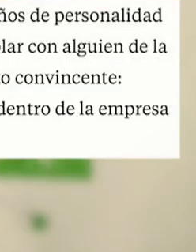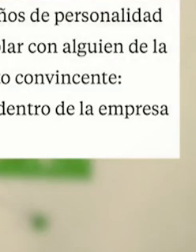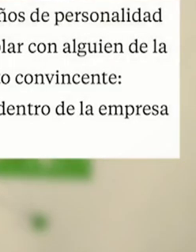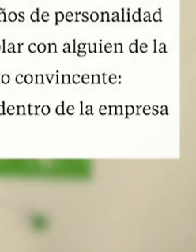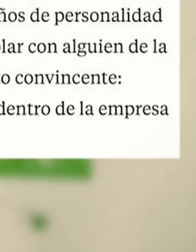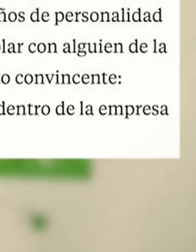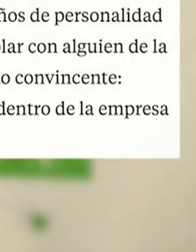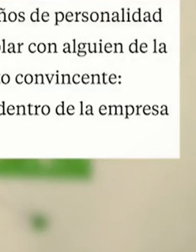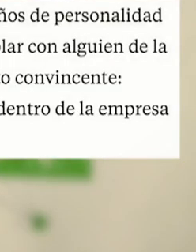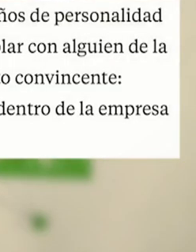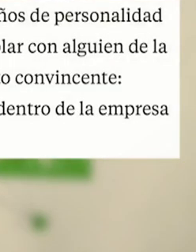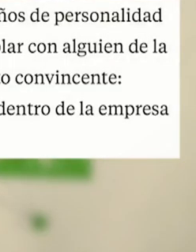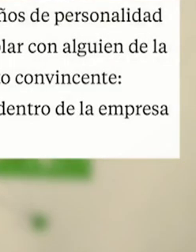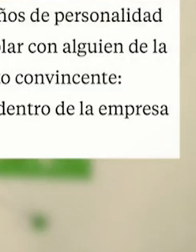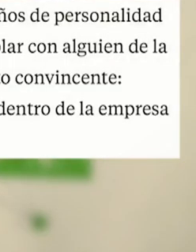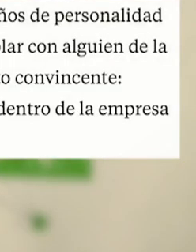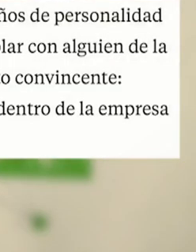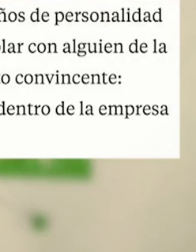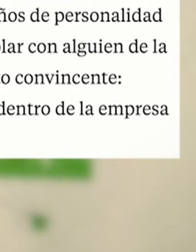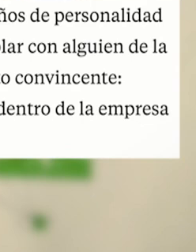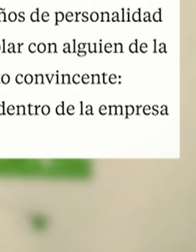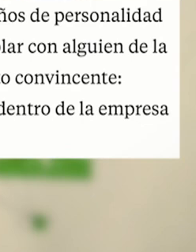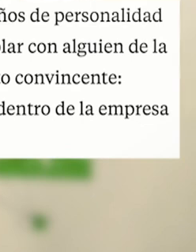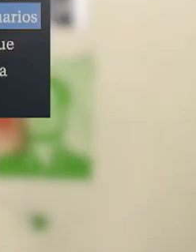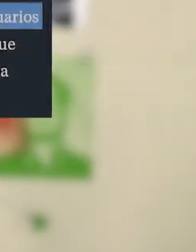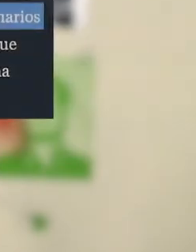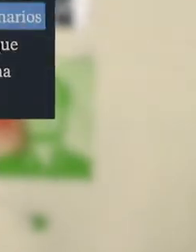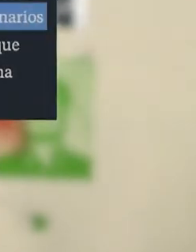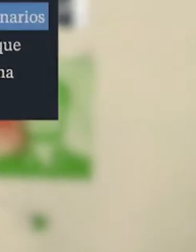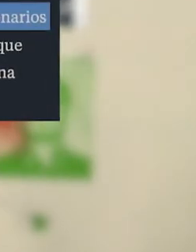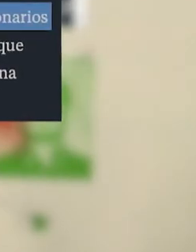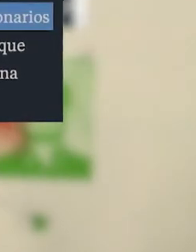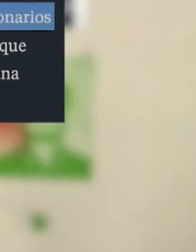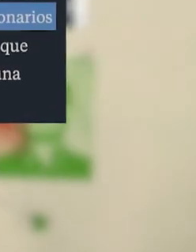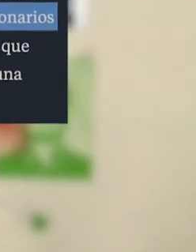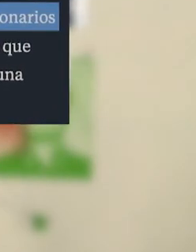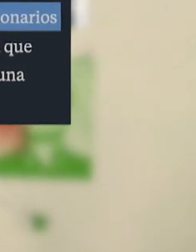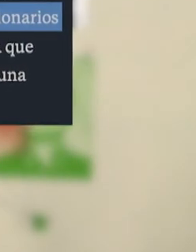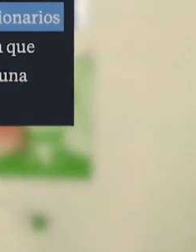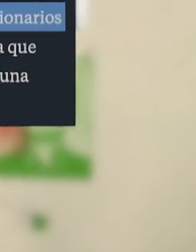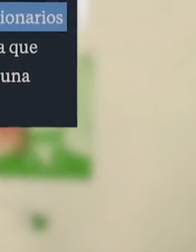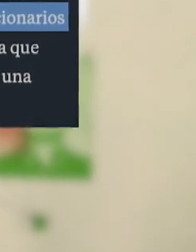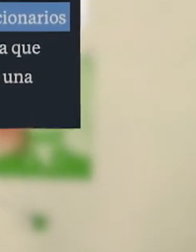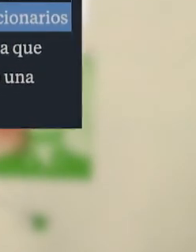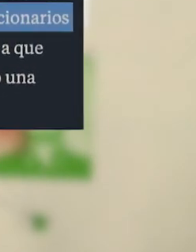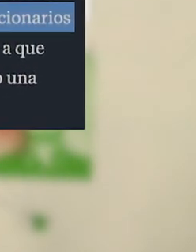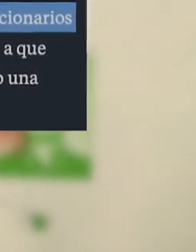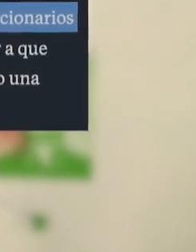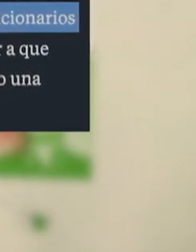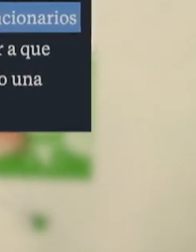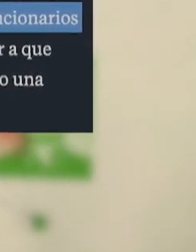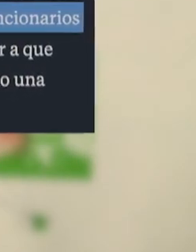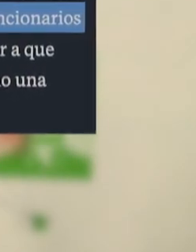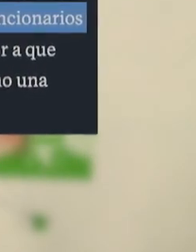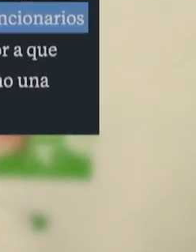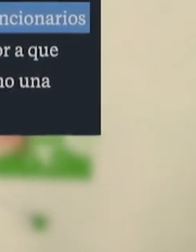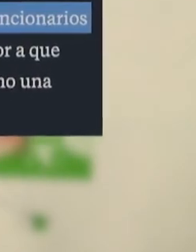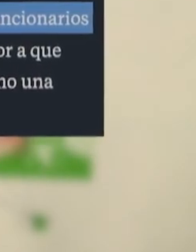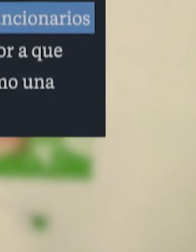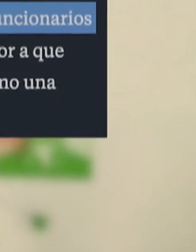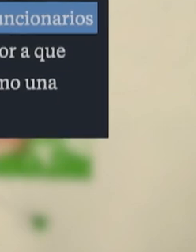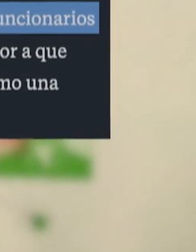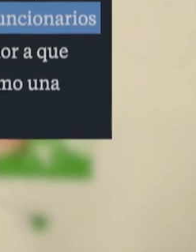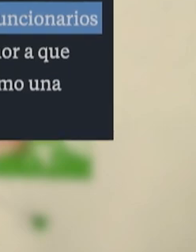de los agentes cuya investigación fue suspendida por su propia agencia. Los reportajes omitieron mencionar que la